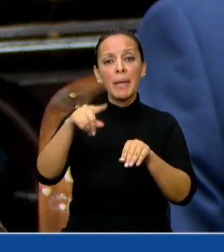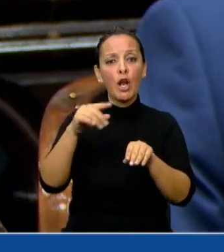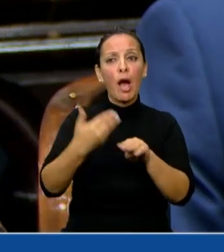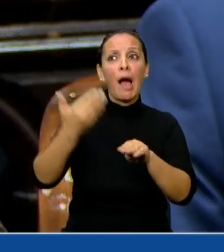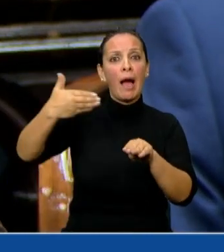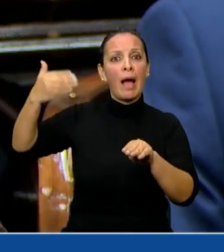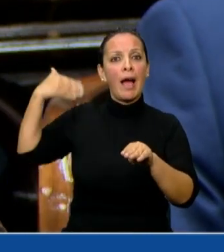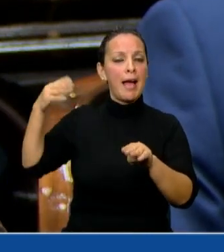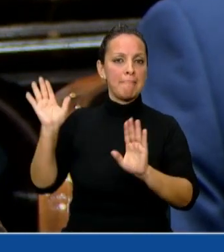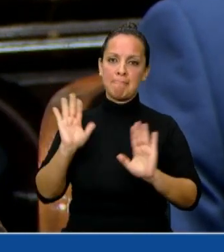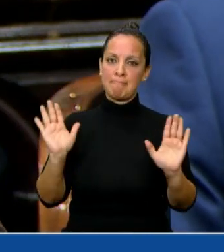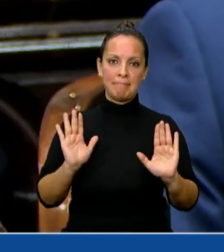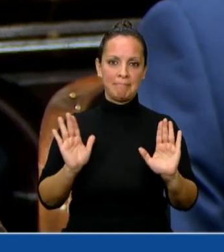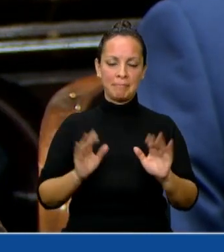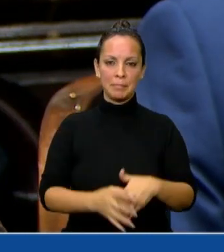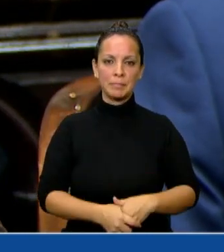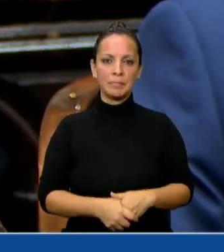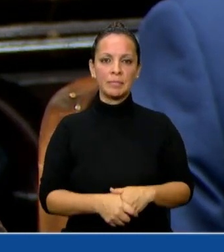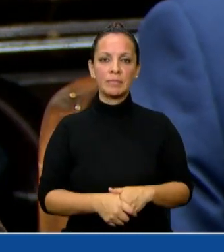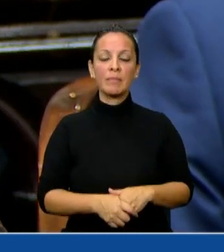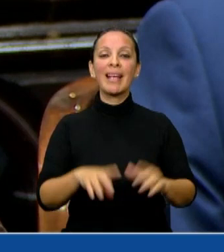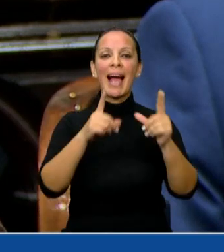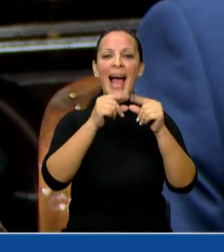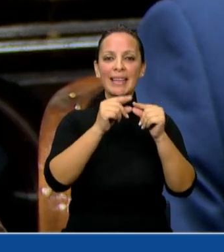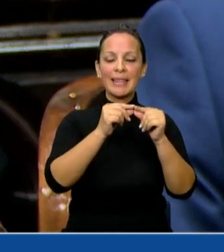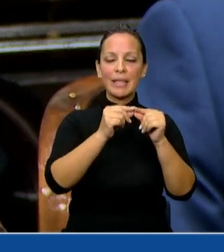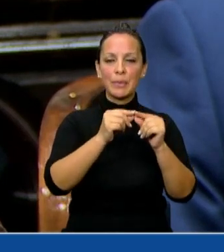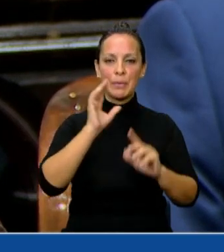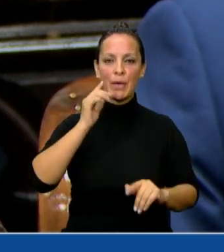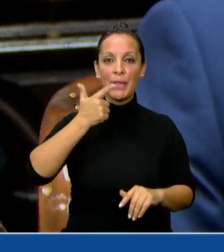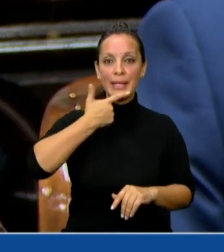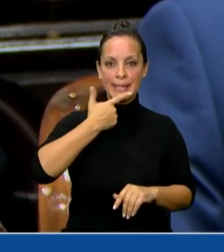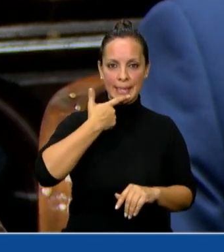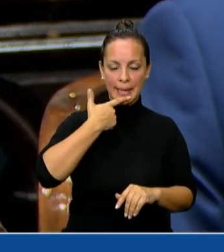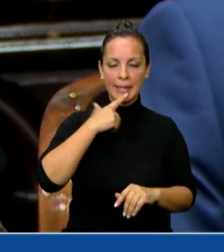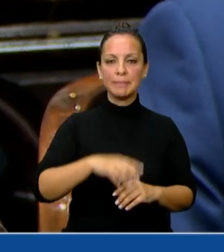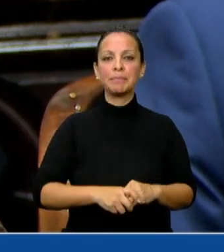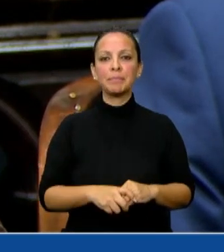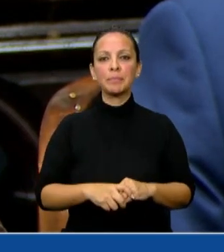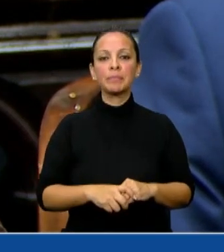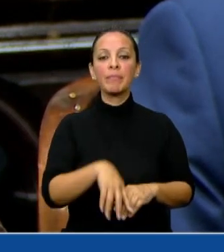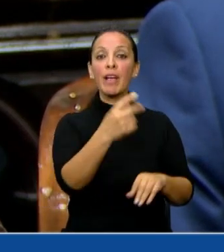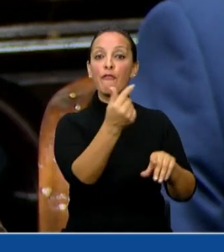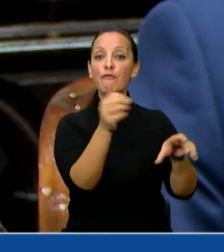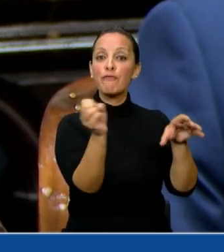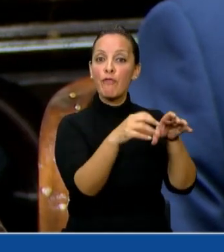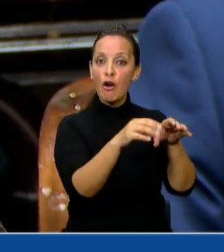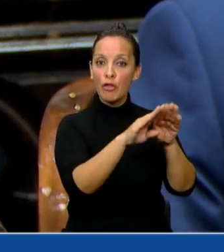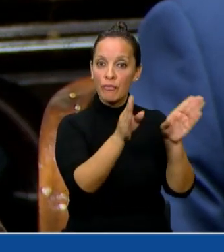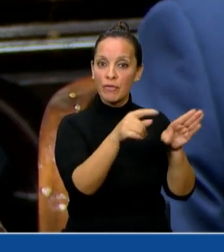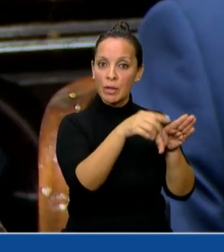o mora en el pago de los créditos. El artículo 17 exime al fondo fiduciario y